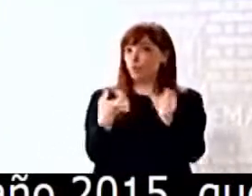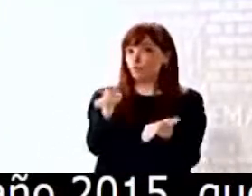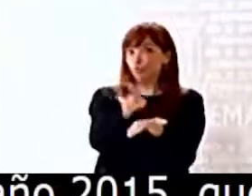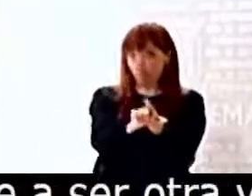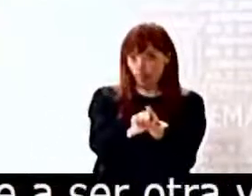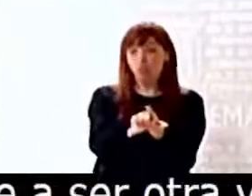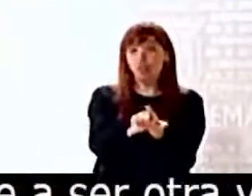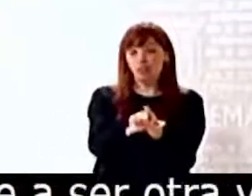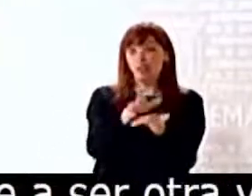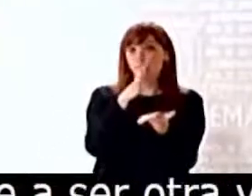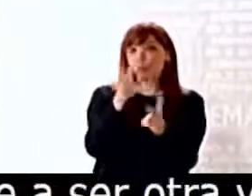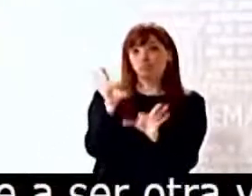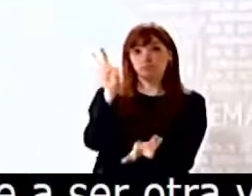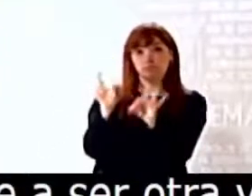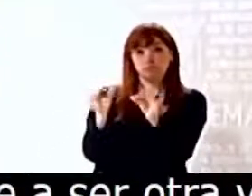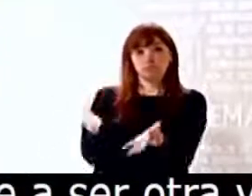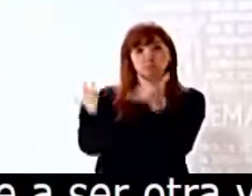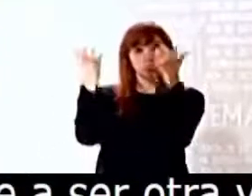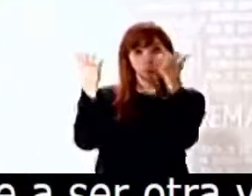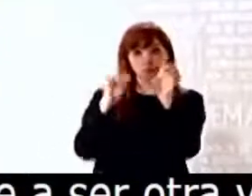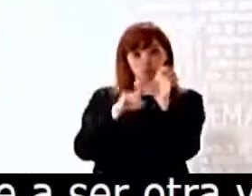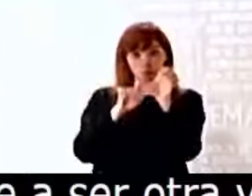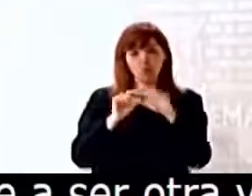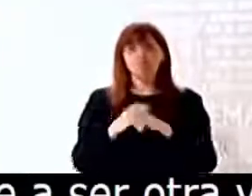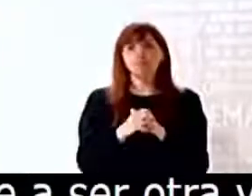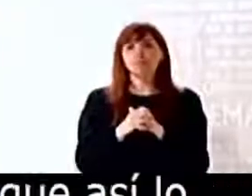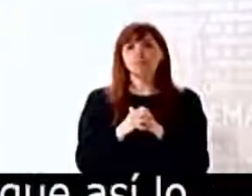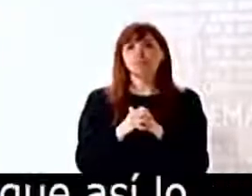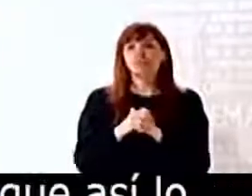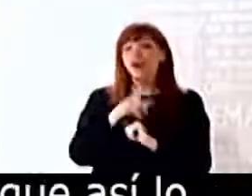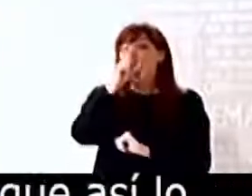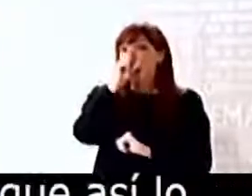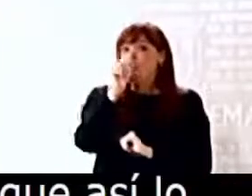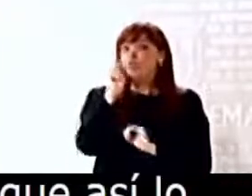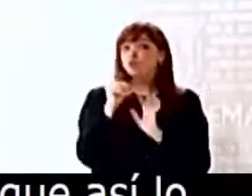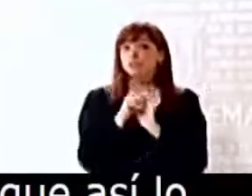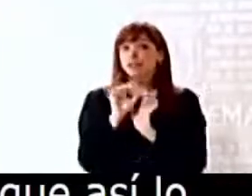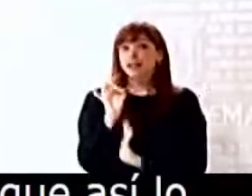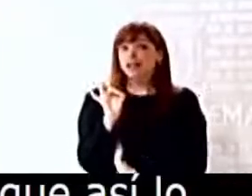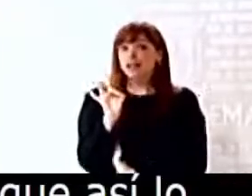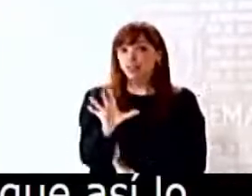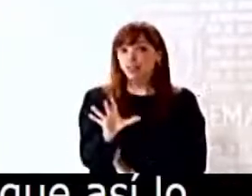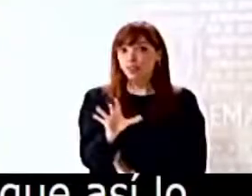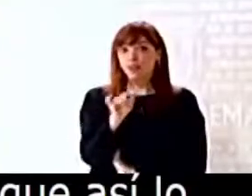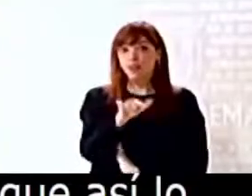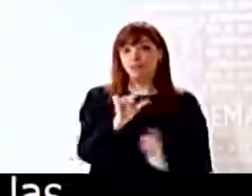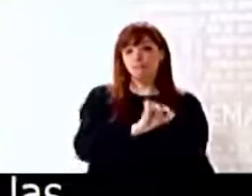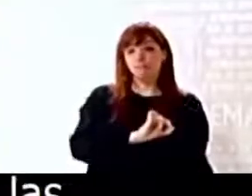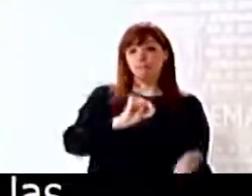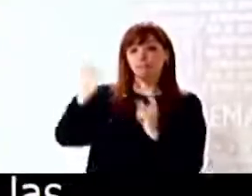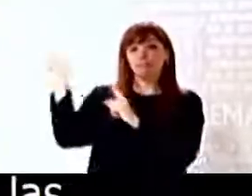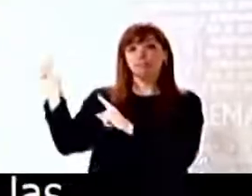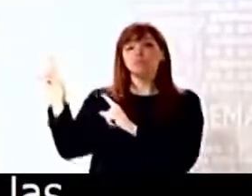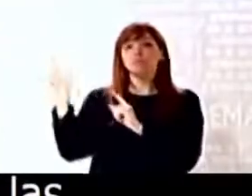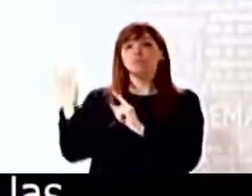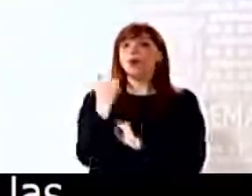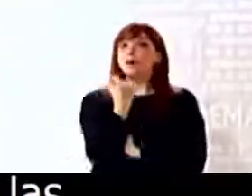Extremadura, porque así lo decidieron los extremeños, en el año 2015 las exportaciones en Extremadura eran de